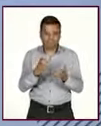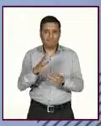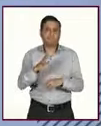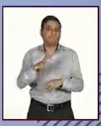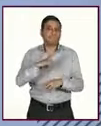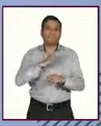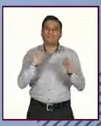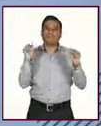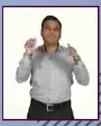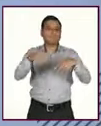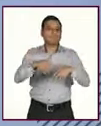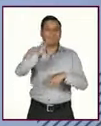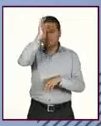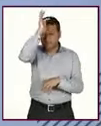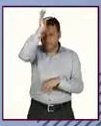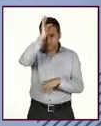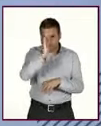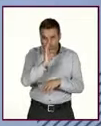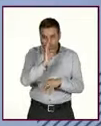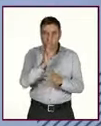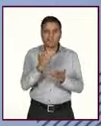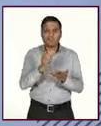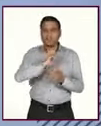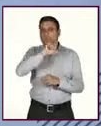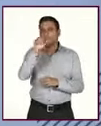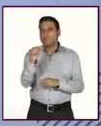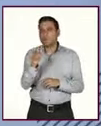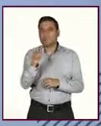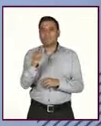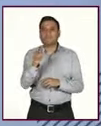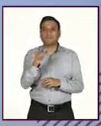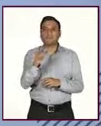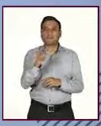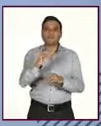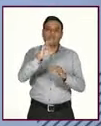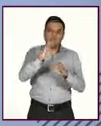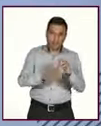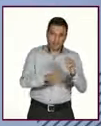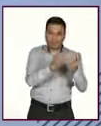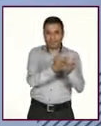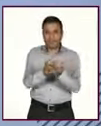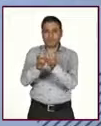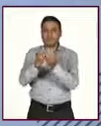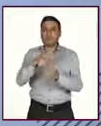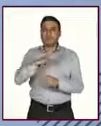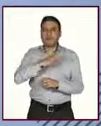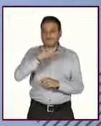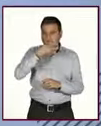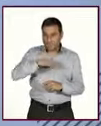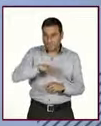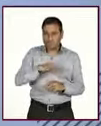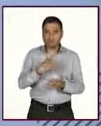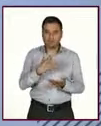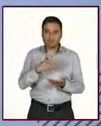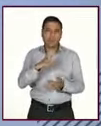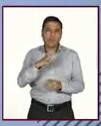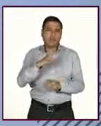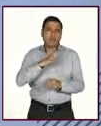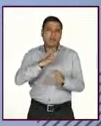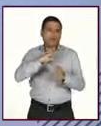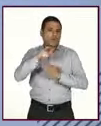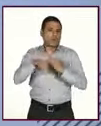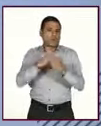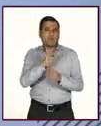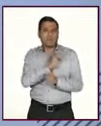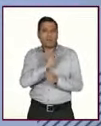misa, pues sí, una convivencia religiosa y ya después una fiesta y ahí ya y es como esta convivencia donde todo el mundo puede hablar